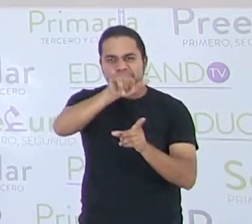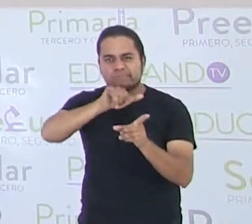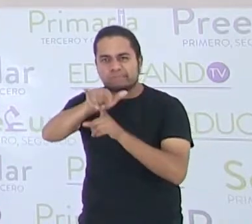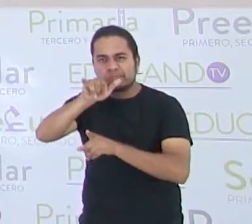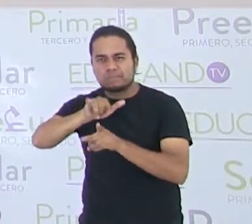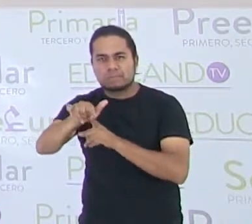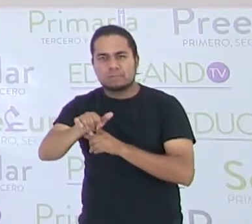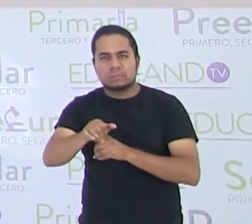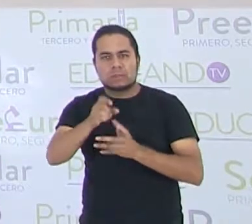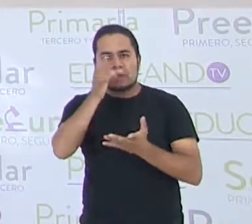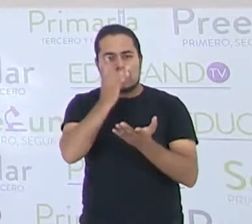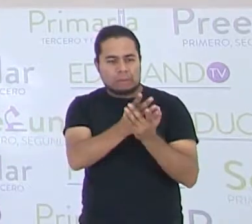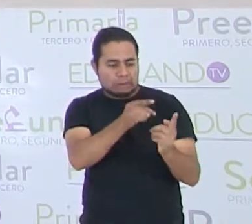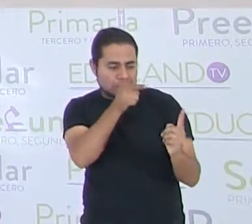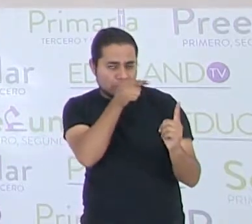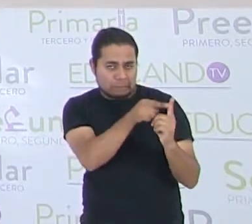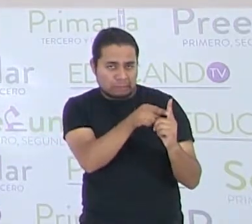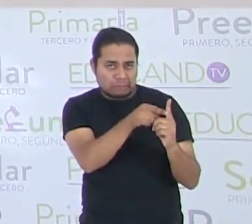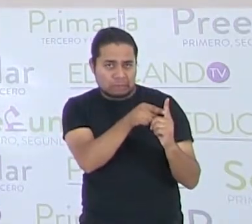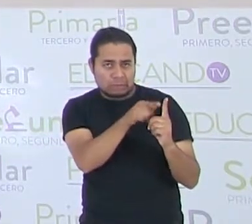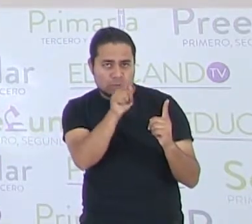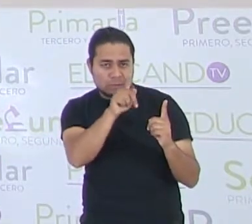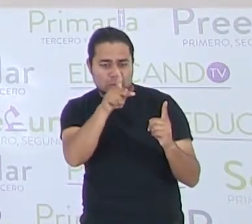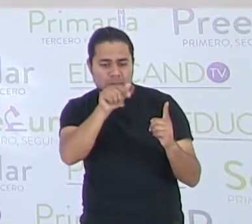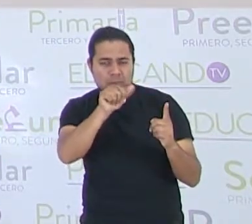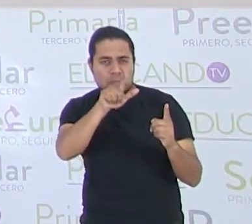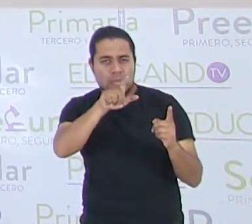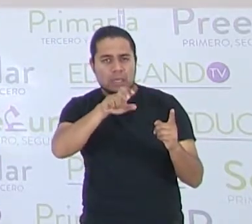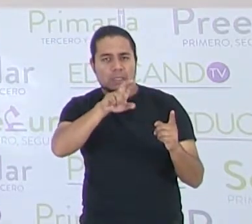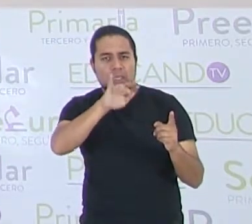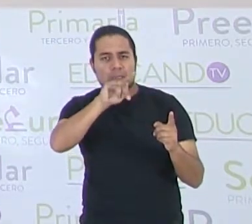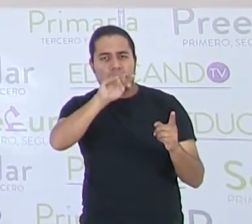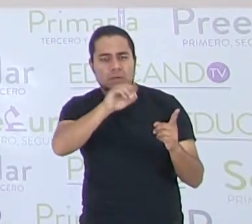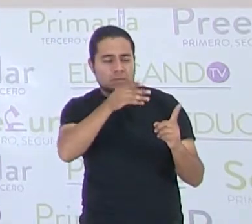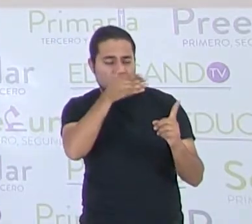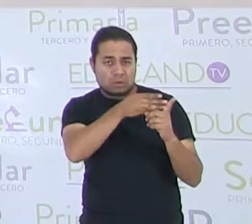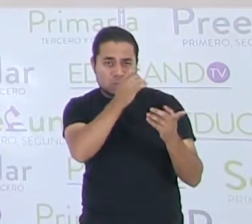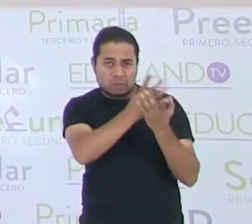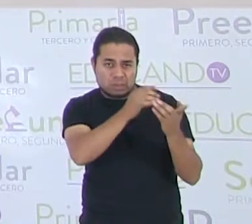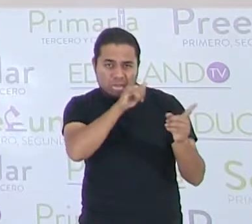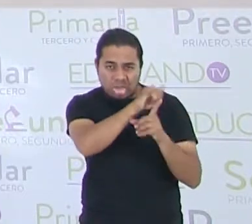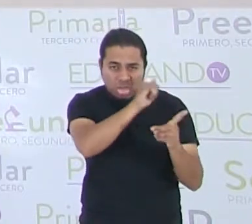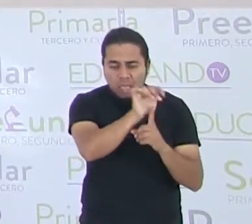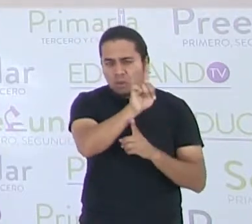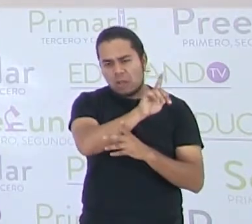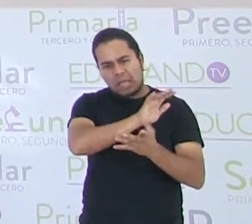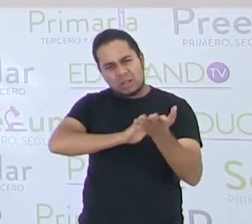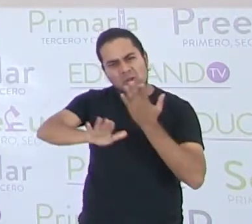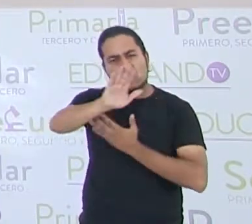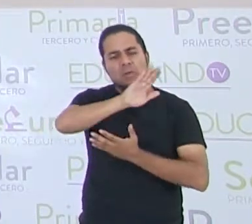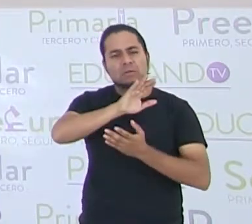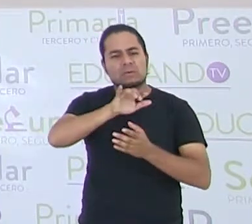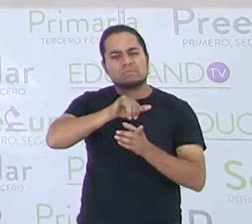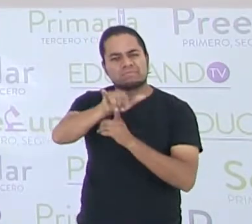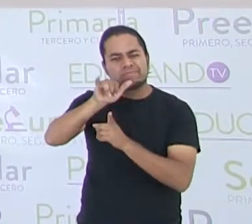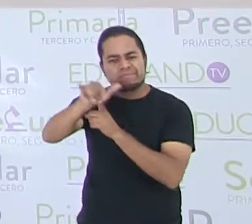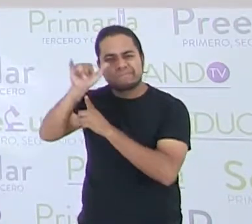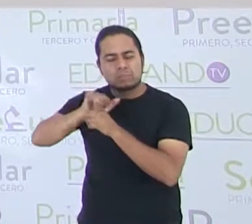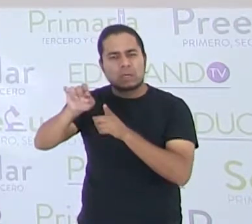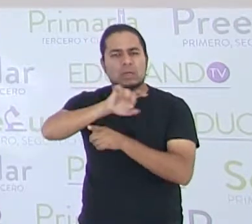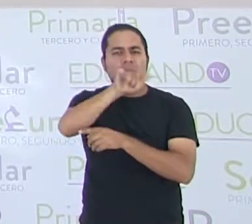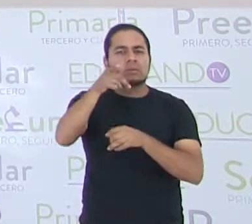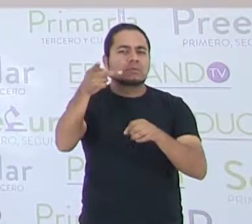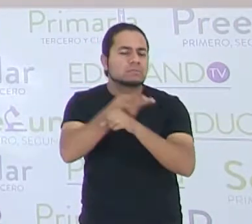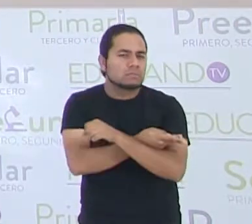Porque no solamente molestaba a Paquito, vamos a ponerle Paquito, molestaba a todos los niños. ¿Qué creen que habrá pasado